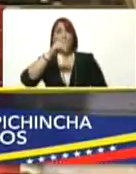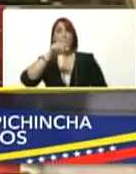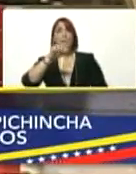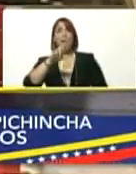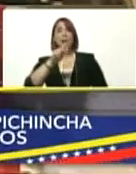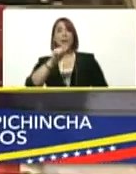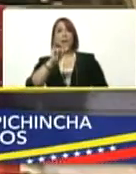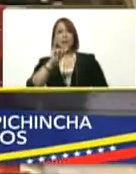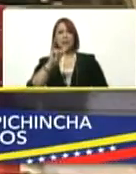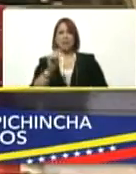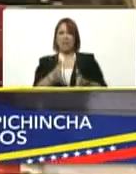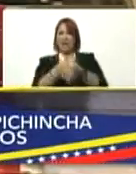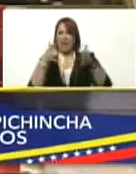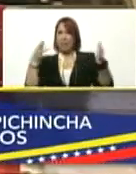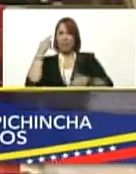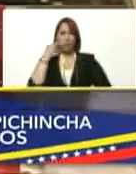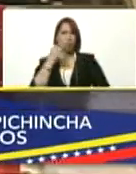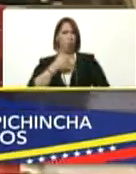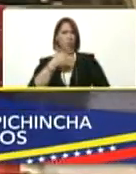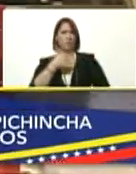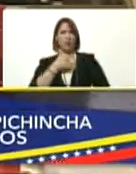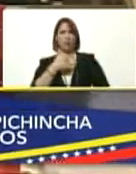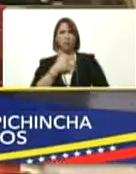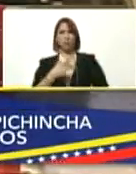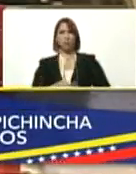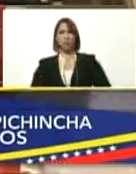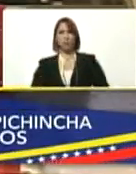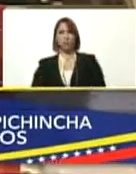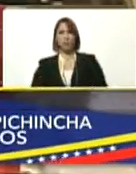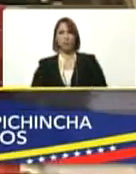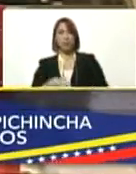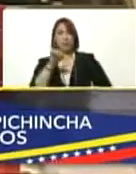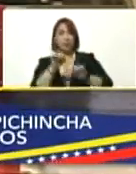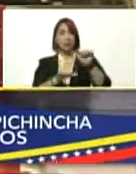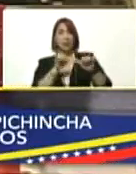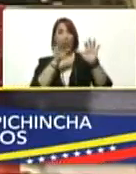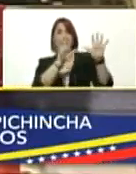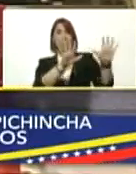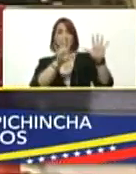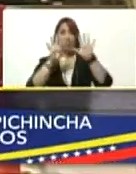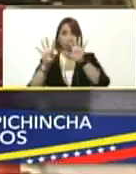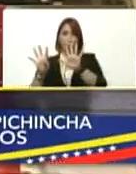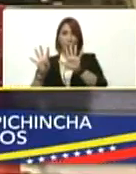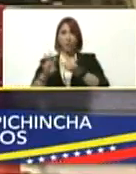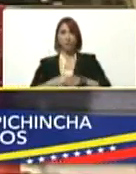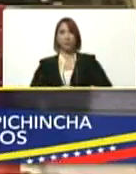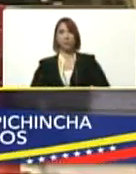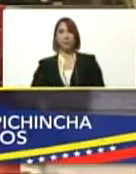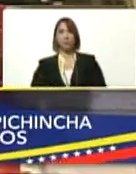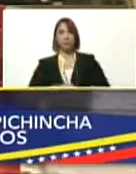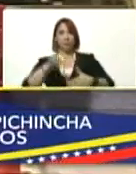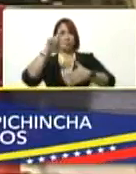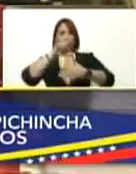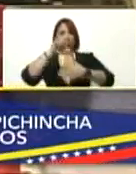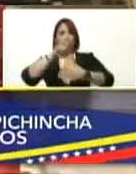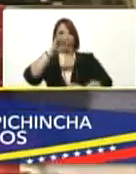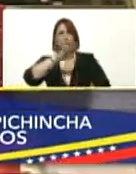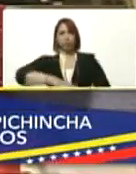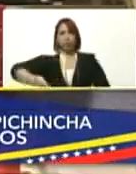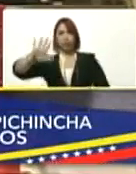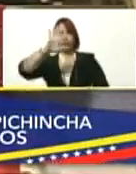grande bolivariano del siglo XIX en América Latina y el